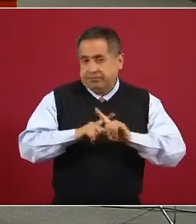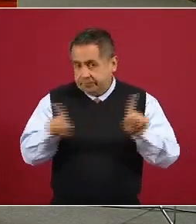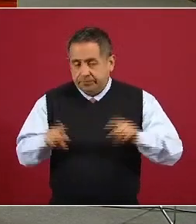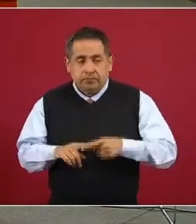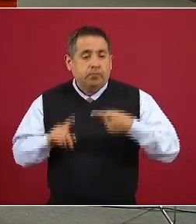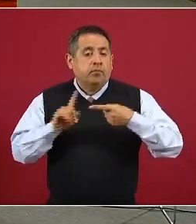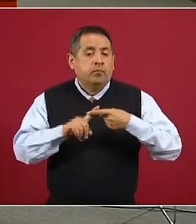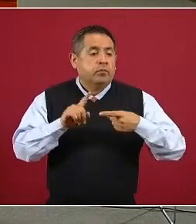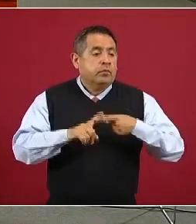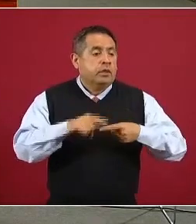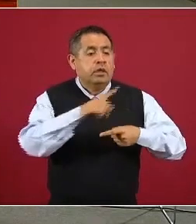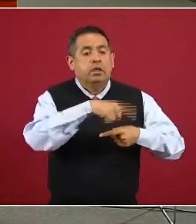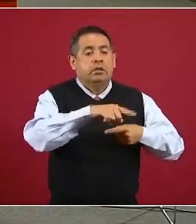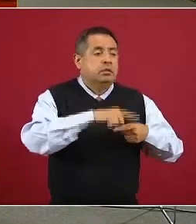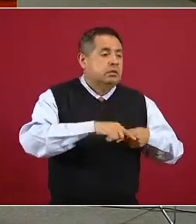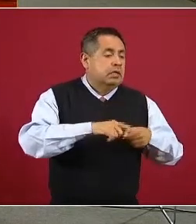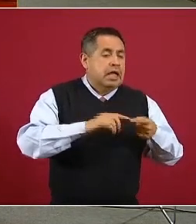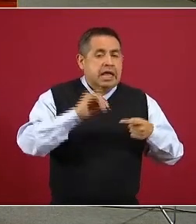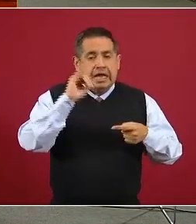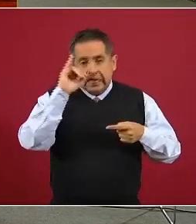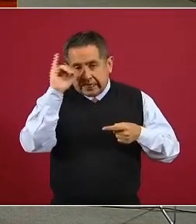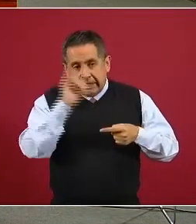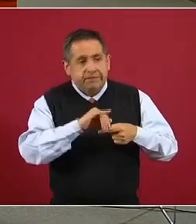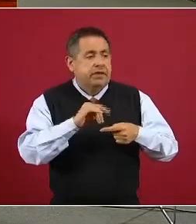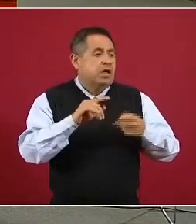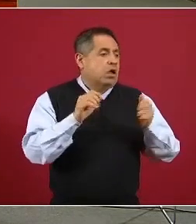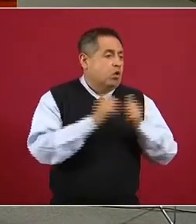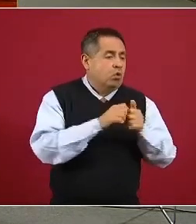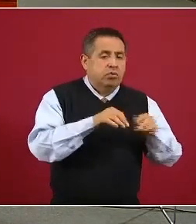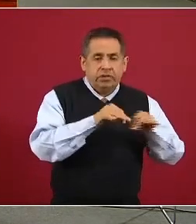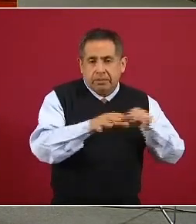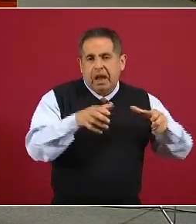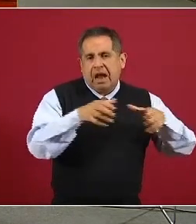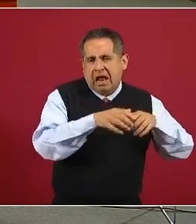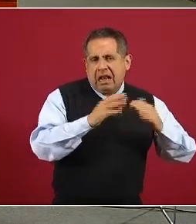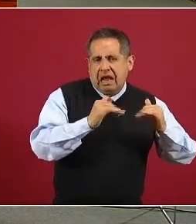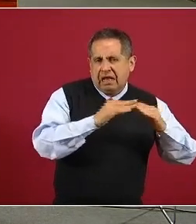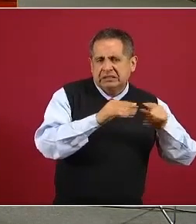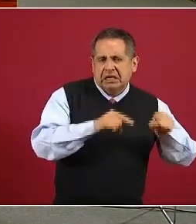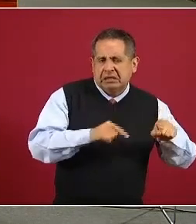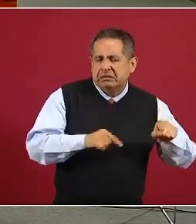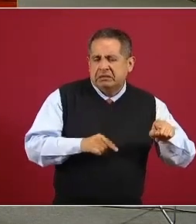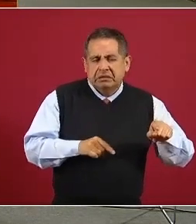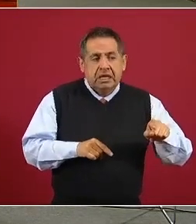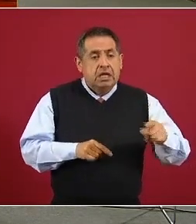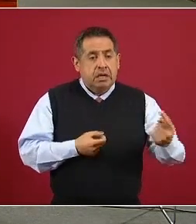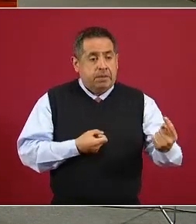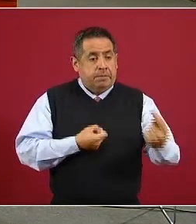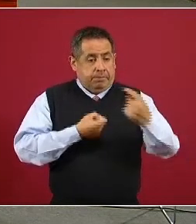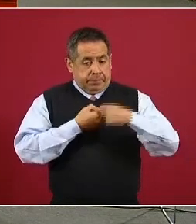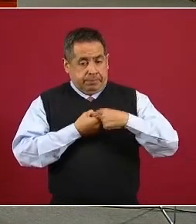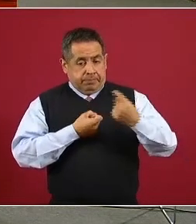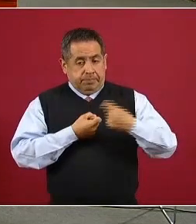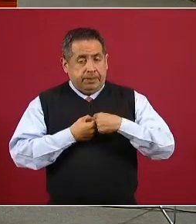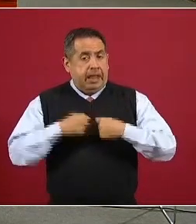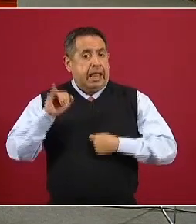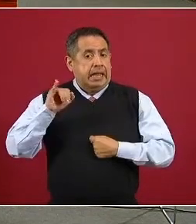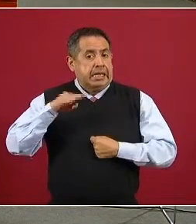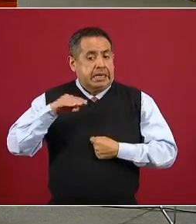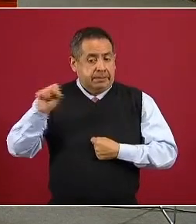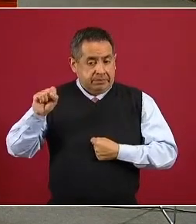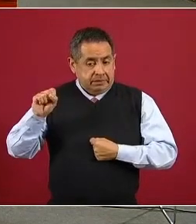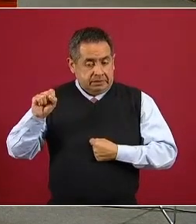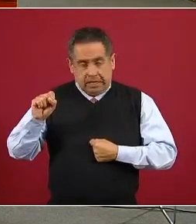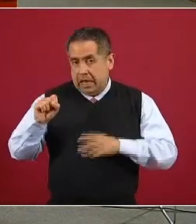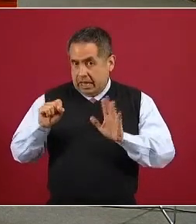a patrones, trabajadores independientes y trabajadores del hogar. Todos ellos se registraron en la plataforma del IMSS, y